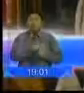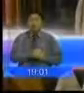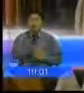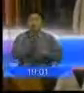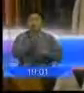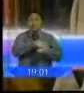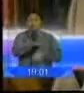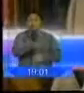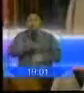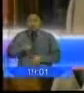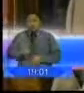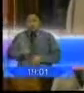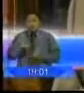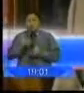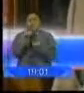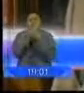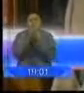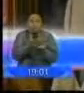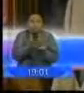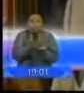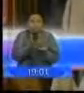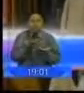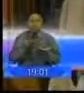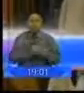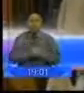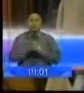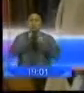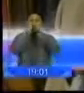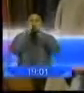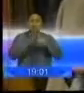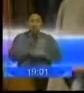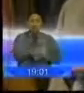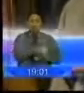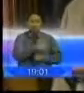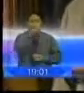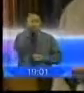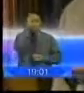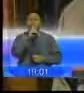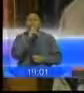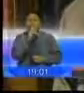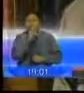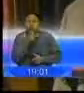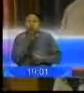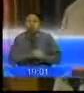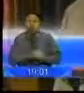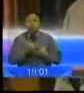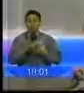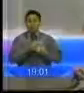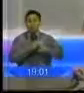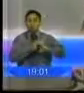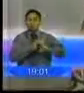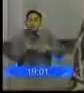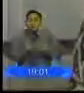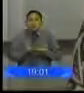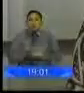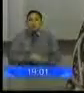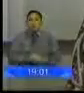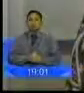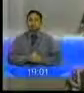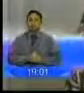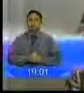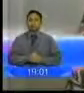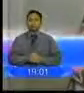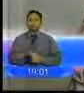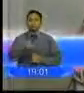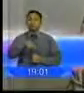habla. Entonces la fiscalía tendría que decir, señor, ¿cuál es su participación y cuál es su defensa válida? Tiene que demostrarse, más que todo en